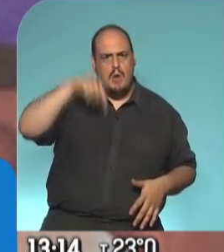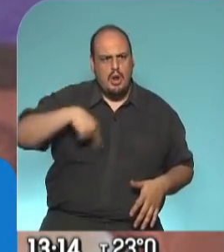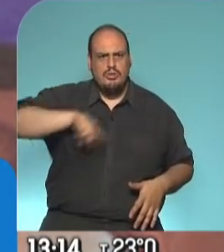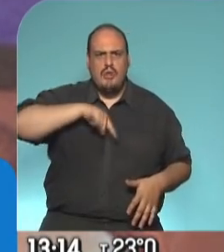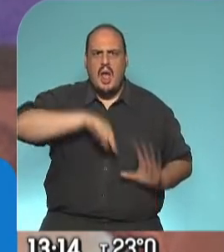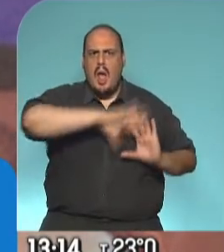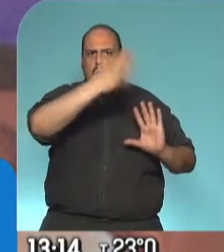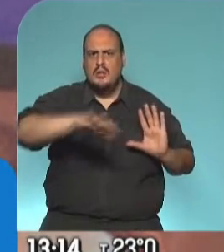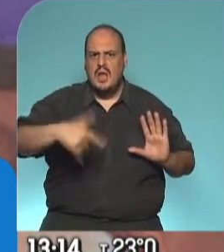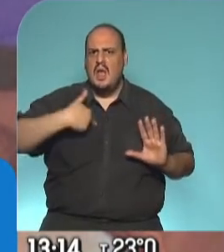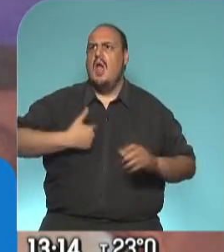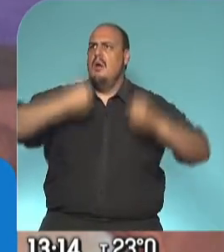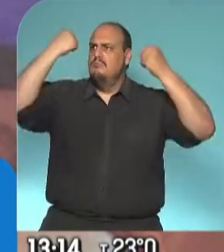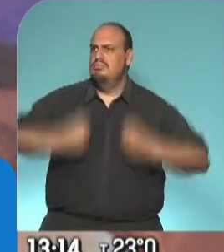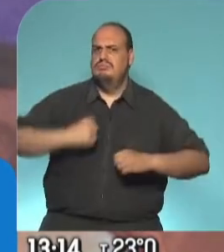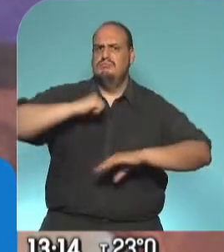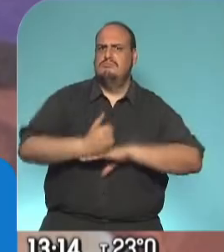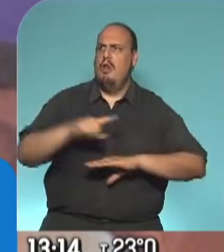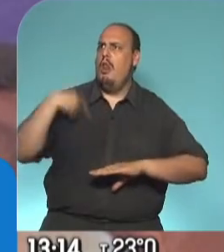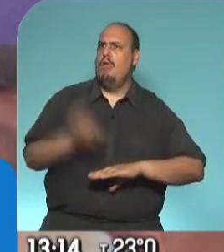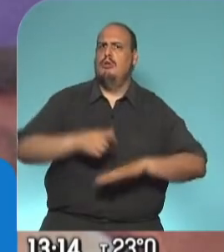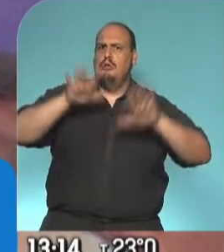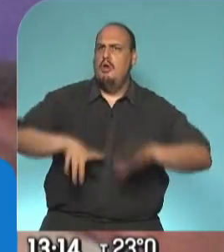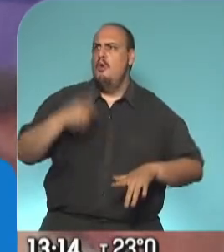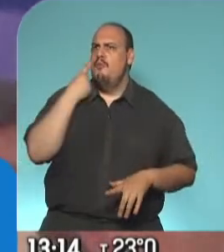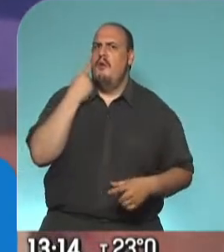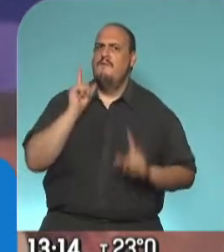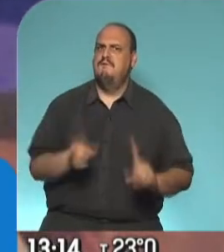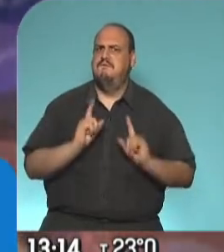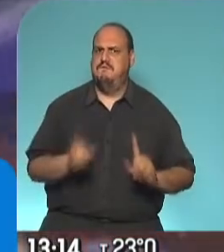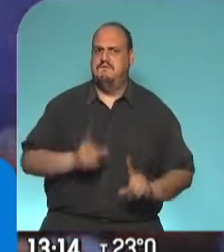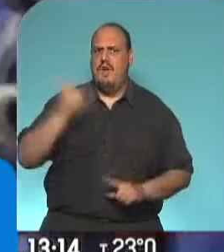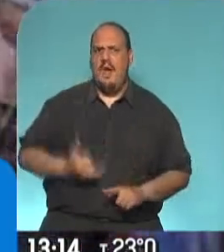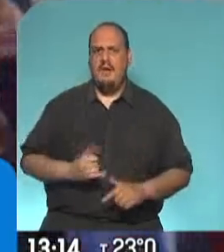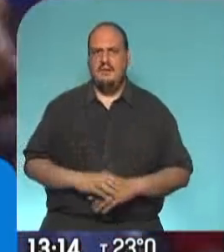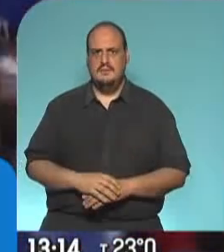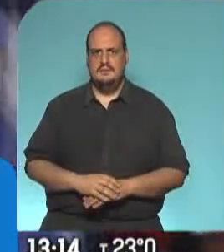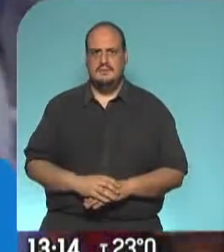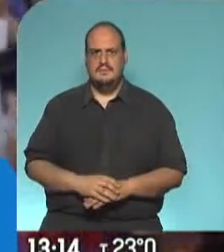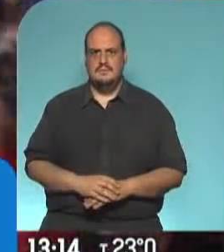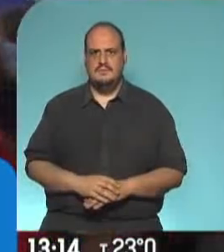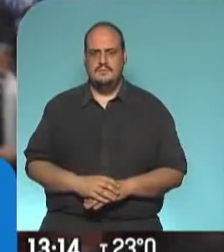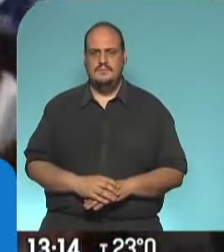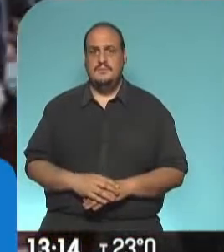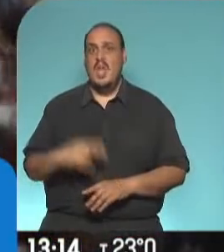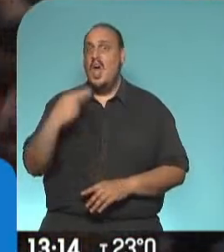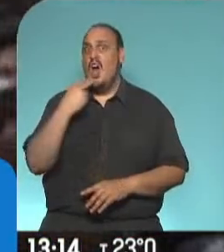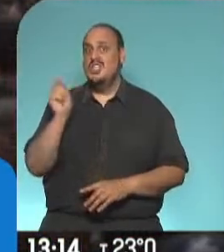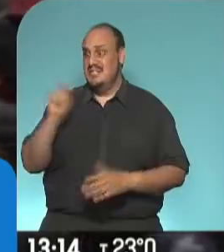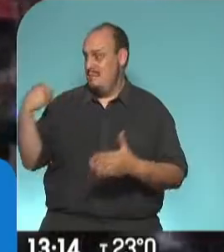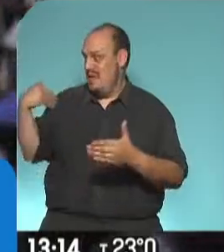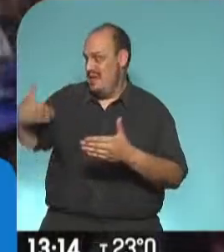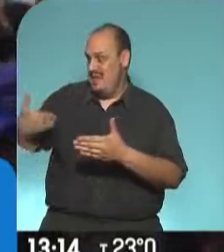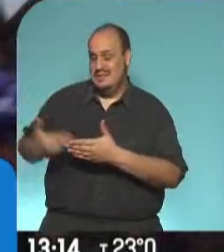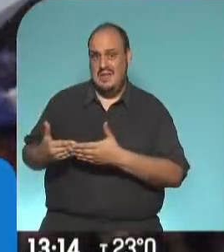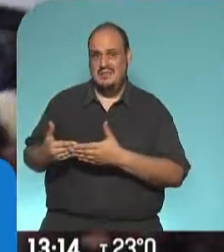decimos, aquí estamos y estamos vivos. En 11 meses,